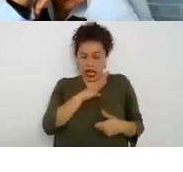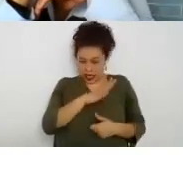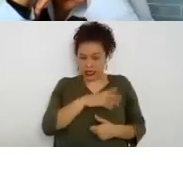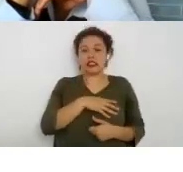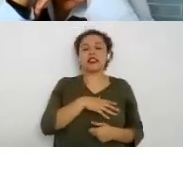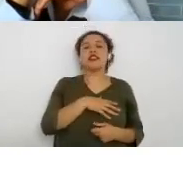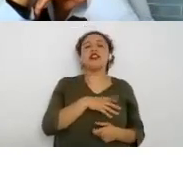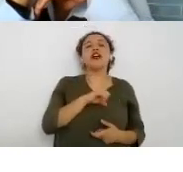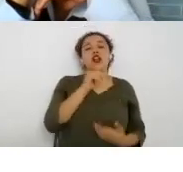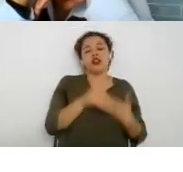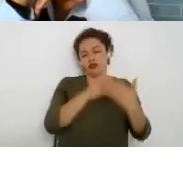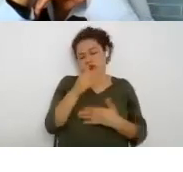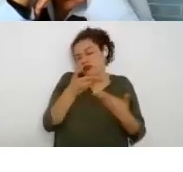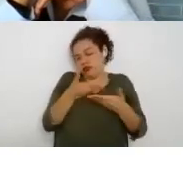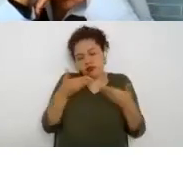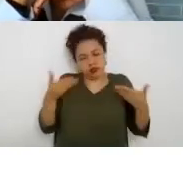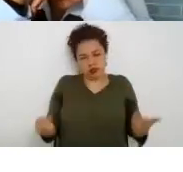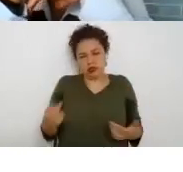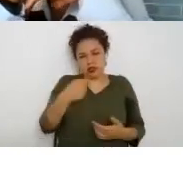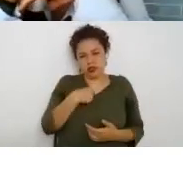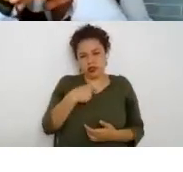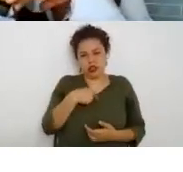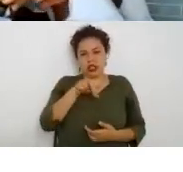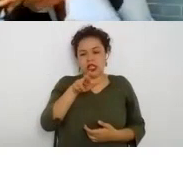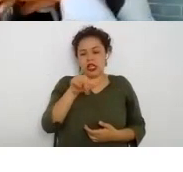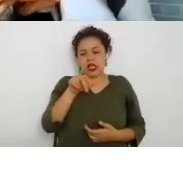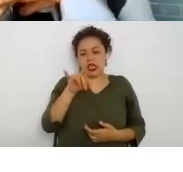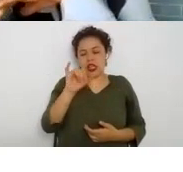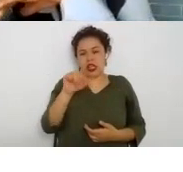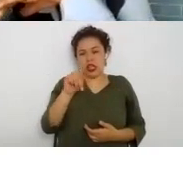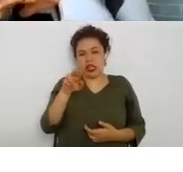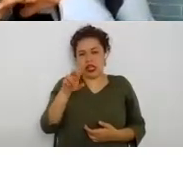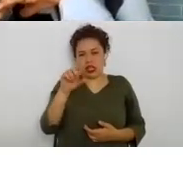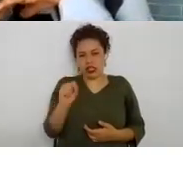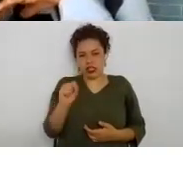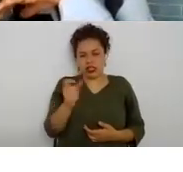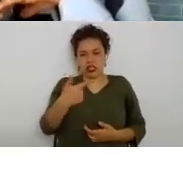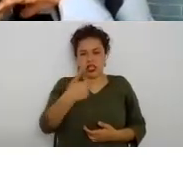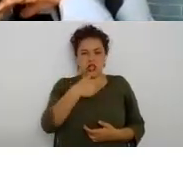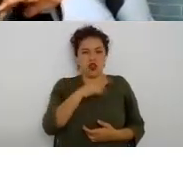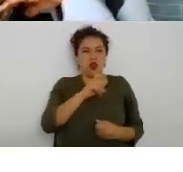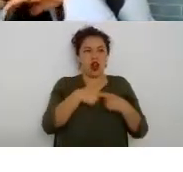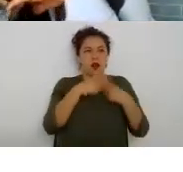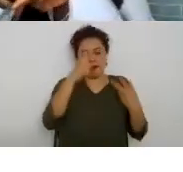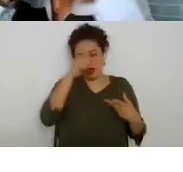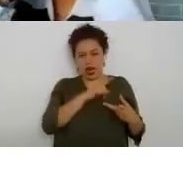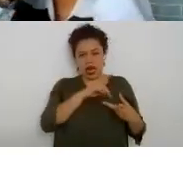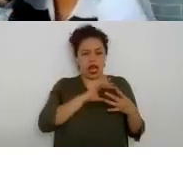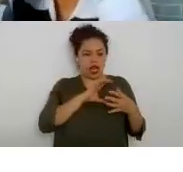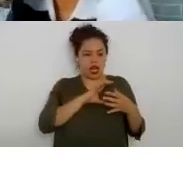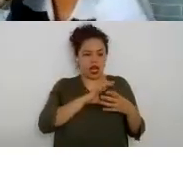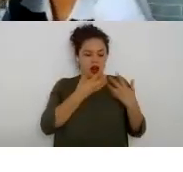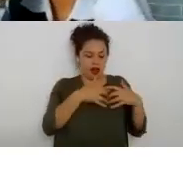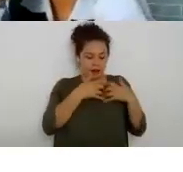Consecuentemente de ello, pues bueno, ahora sufro de bradicardias y soy candidato a un marcapasos, ¿no? Pero ahí no